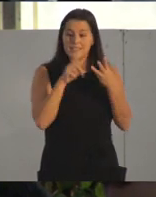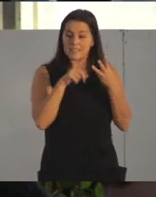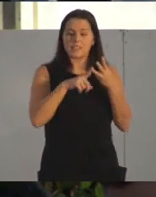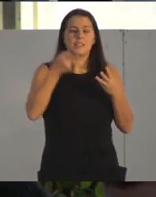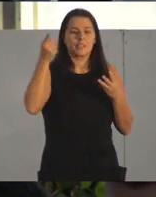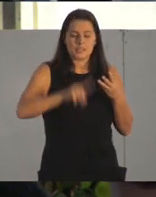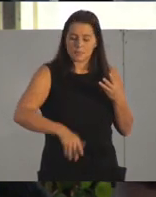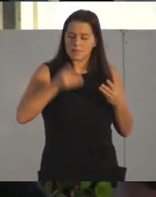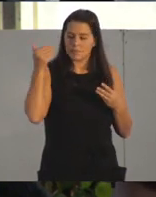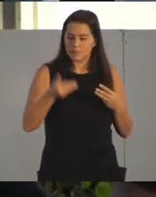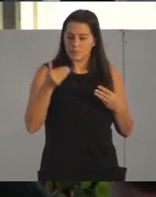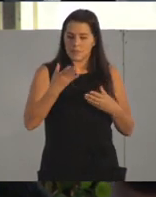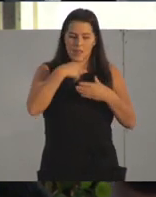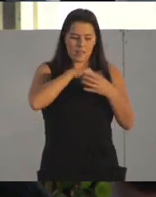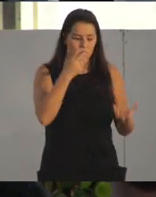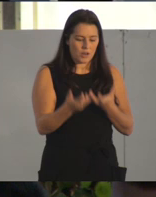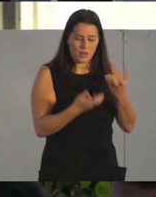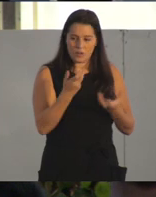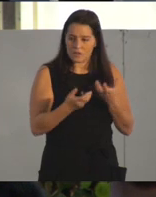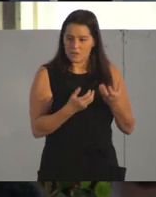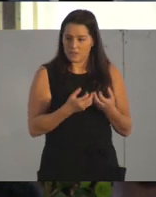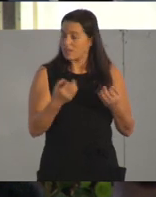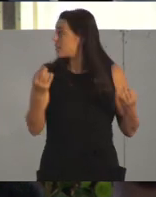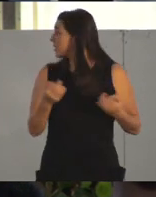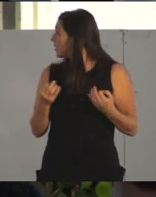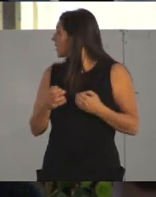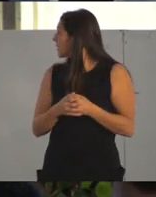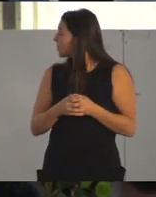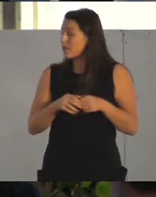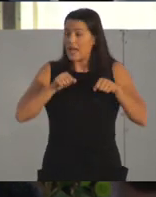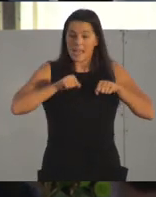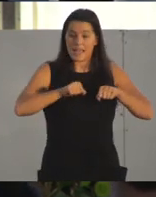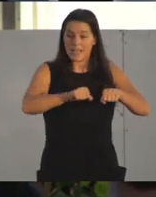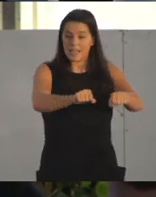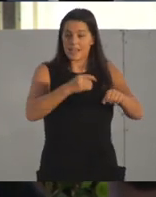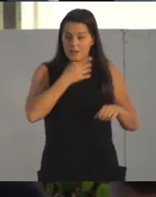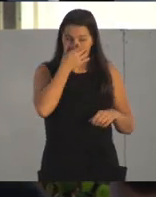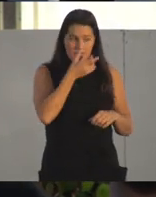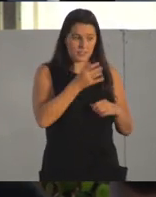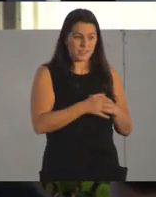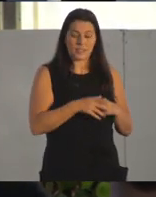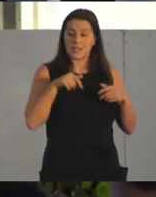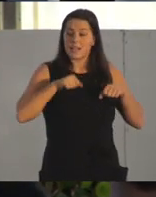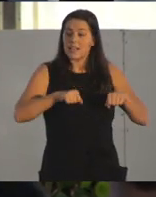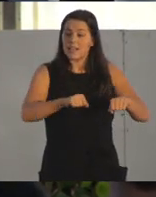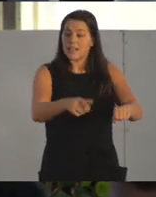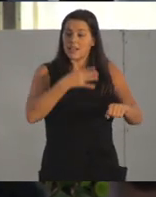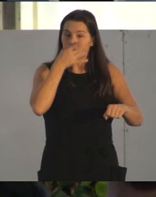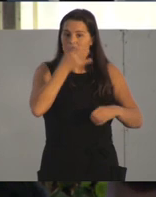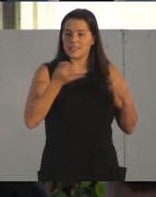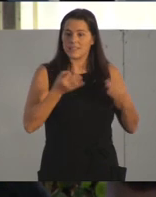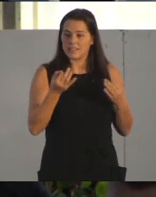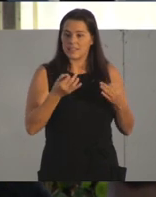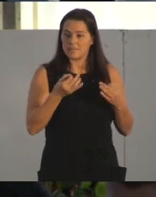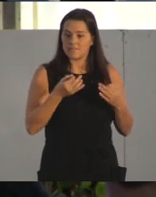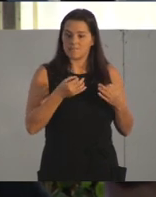importante tener en cocina serían las mesas calientes o los carros calientes. Su función va a ser la de mantener el alimento que ya